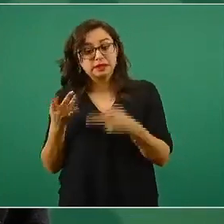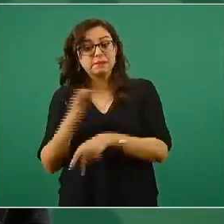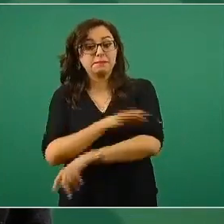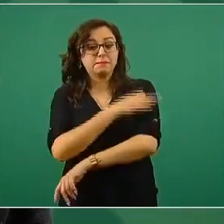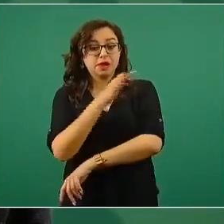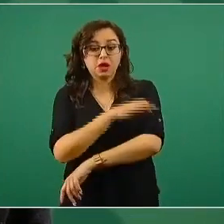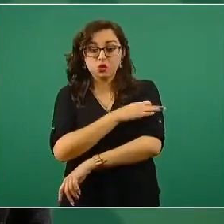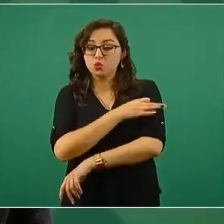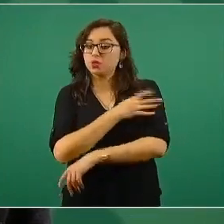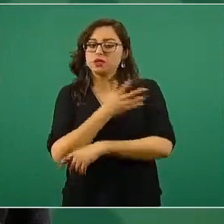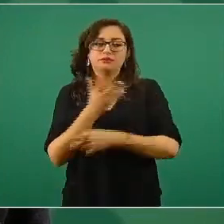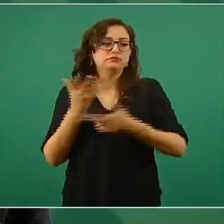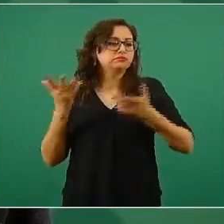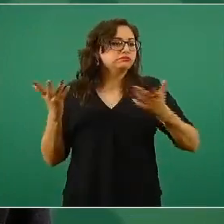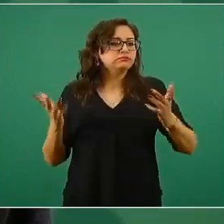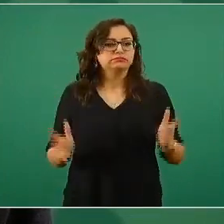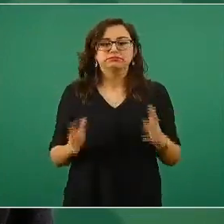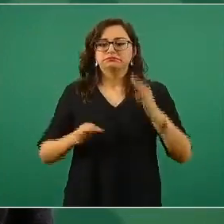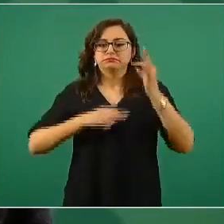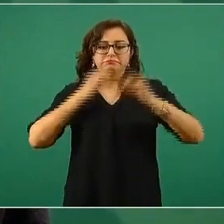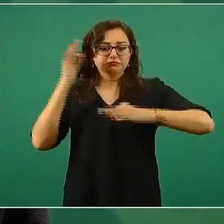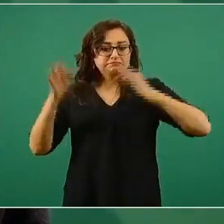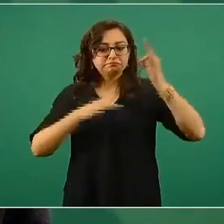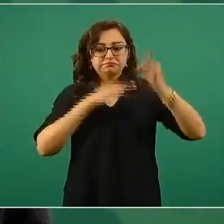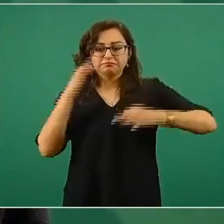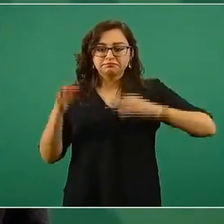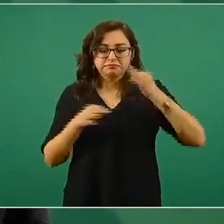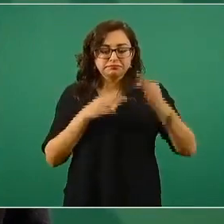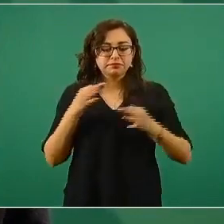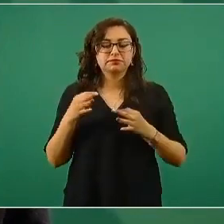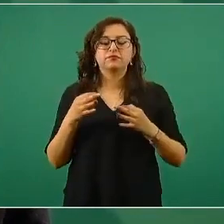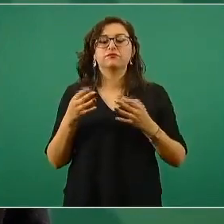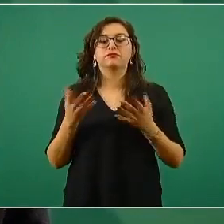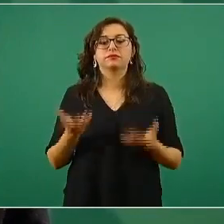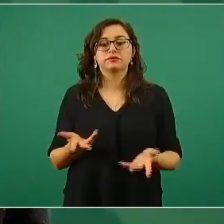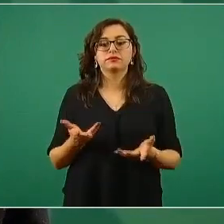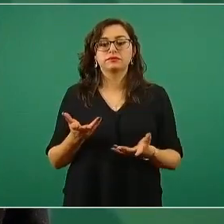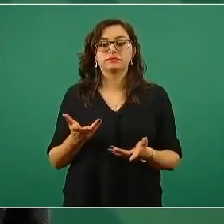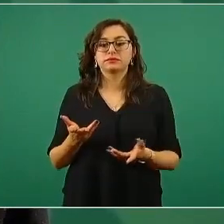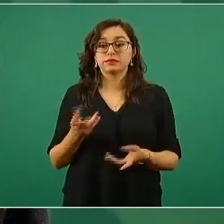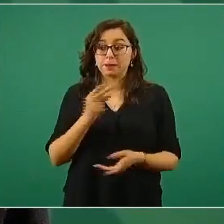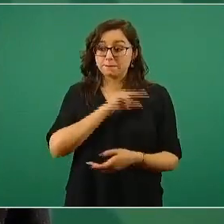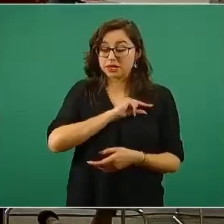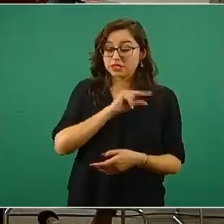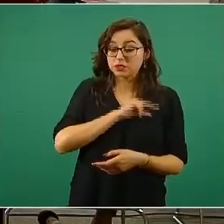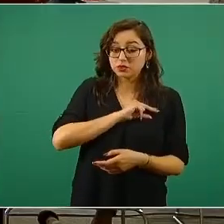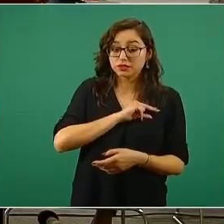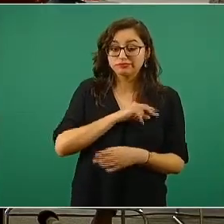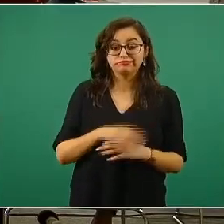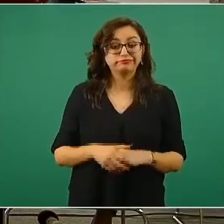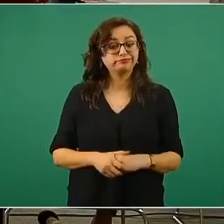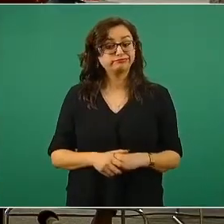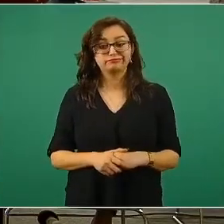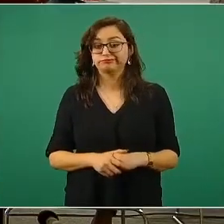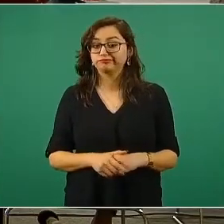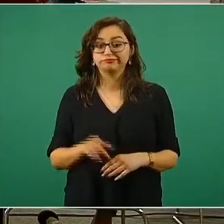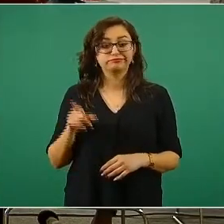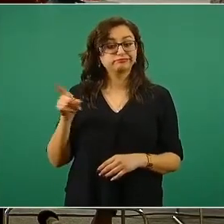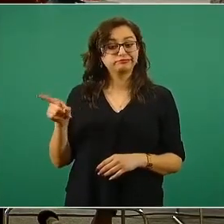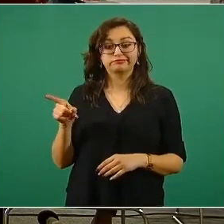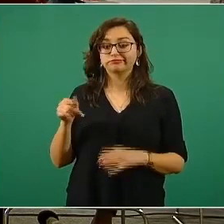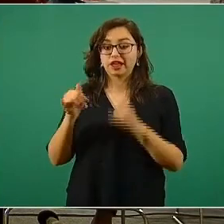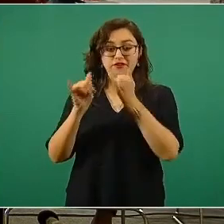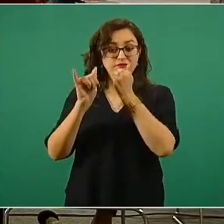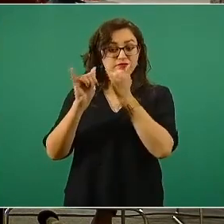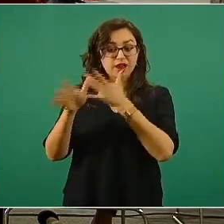a través de algún medio de difusión, sobre todo privado, tienen que pensar que es una